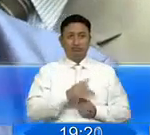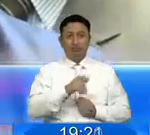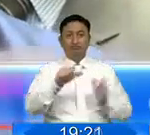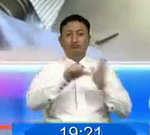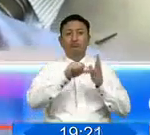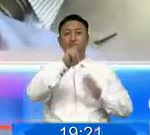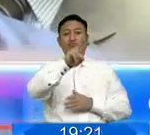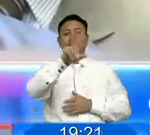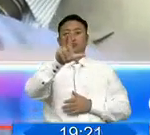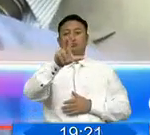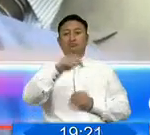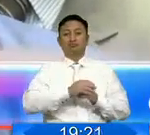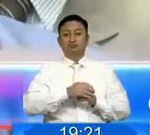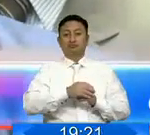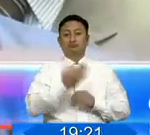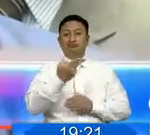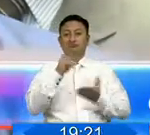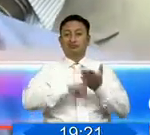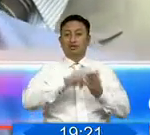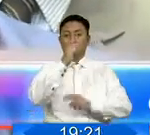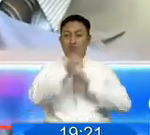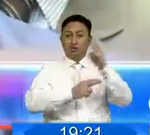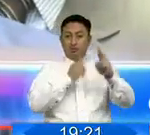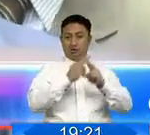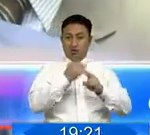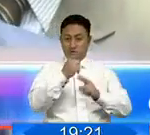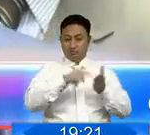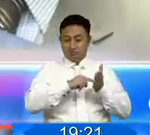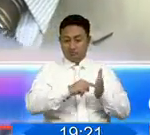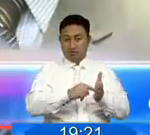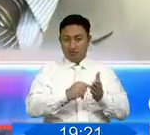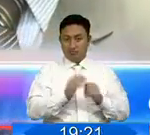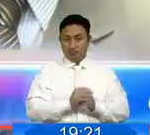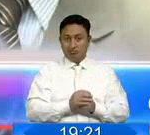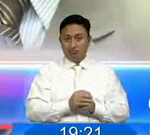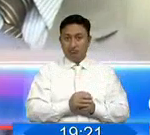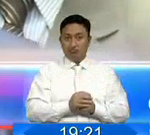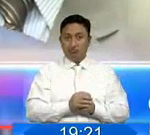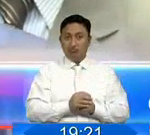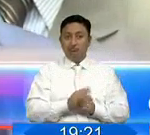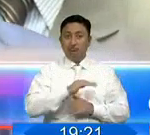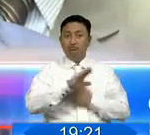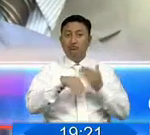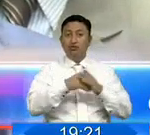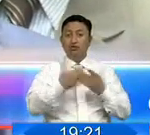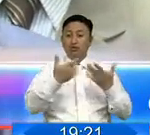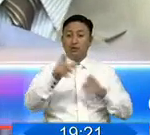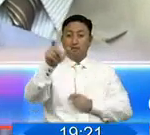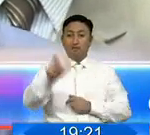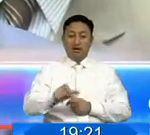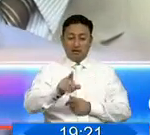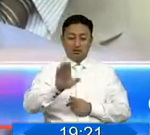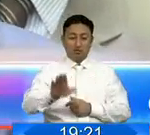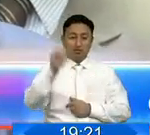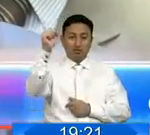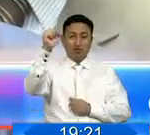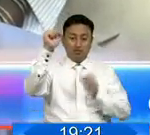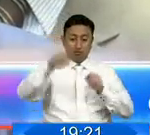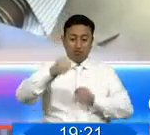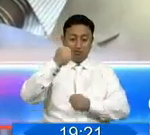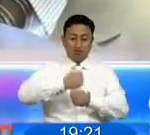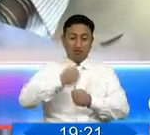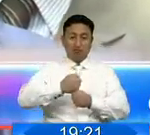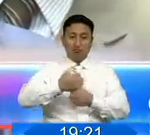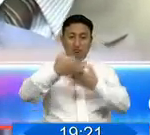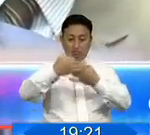artículo 23 de la Carta Universal, donde explícitamente informa que todo ser humano tiene derecho a un trabajo